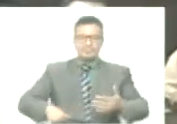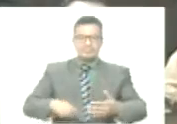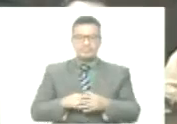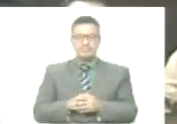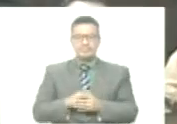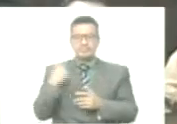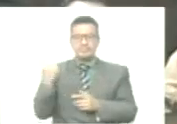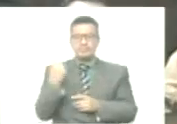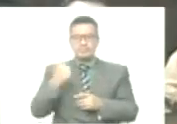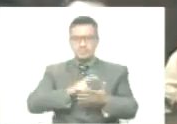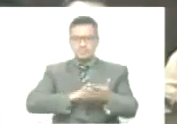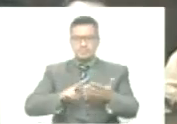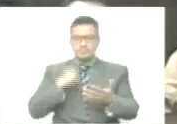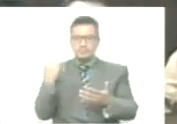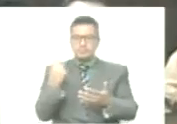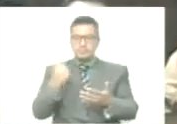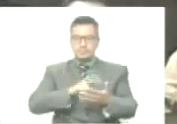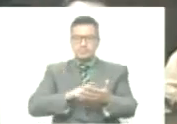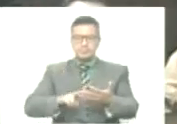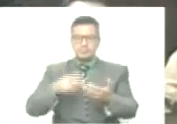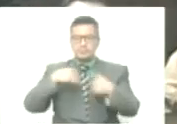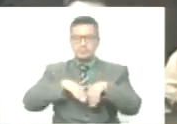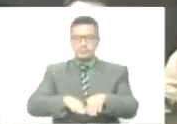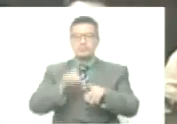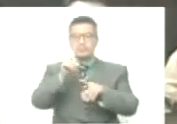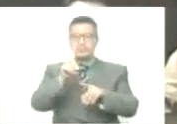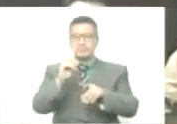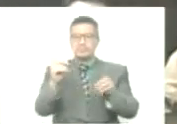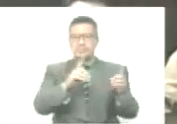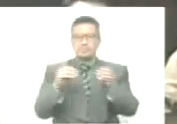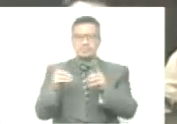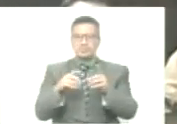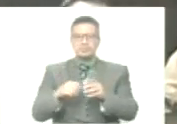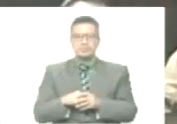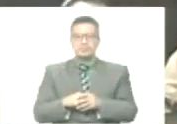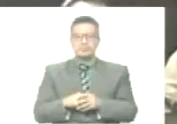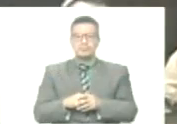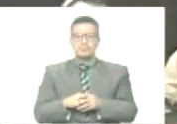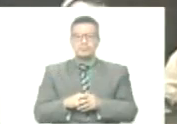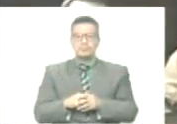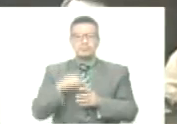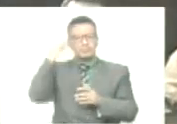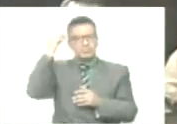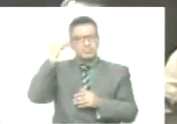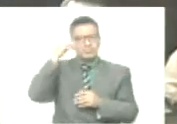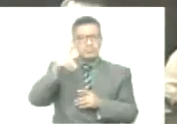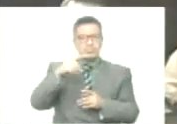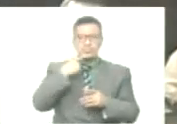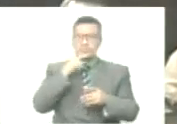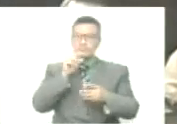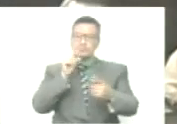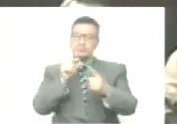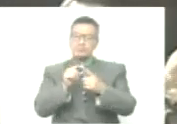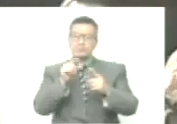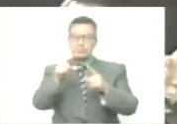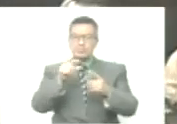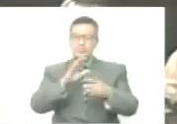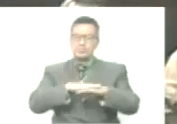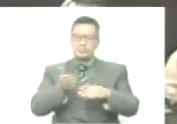Ese párrafo solamente. Ese párrafo nada más. Gracias. En la primera discusión se considerará la exposición de